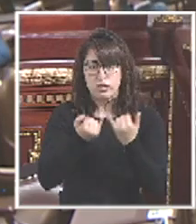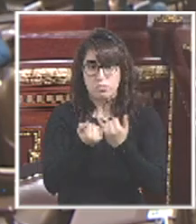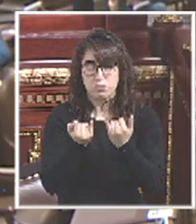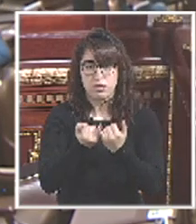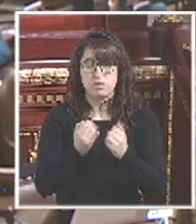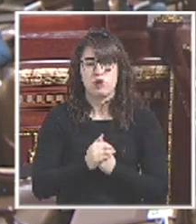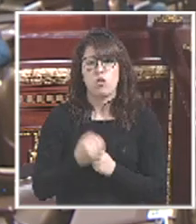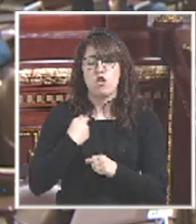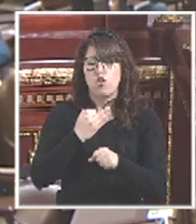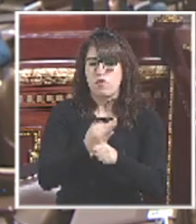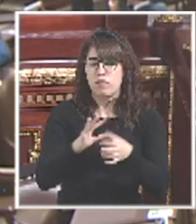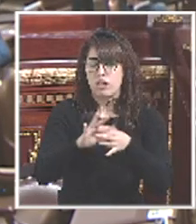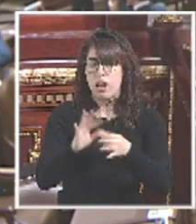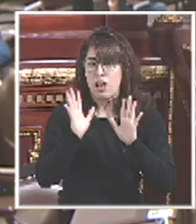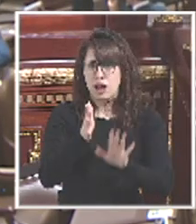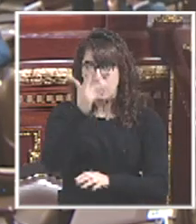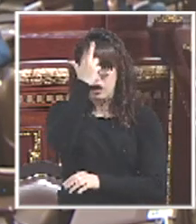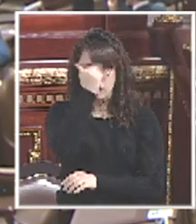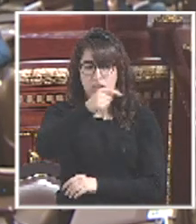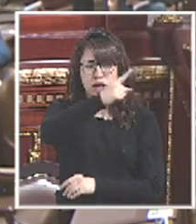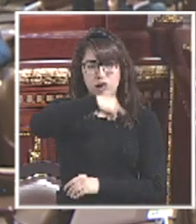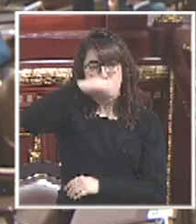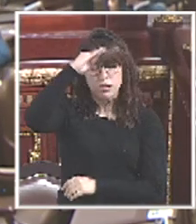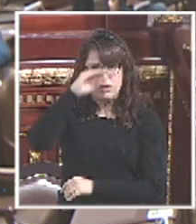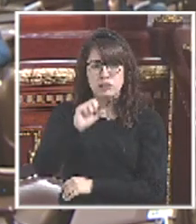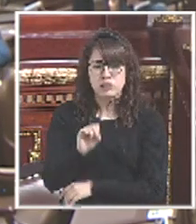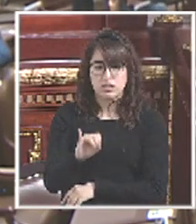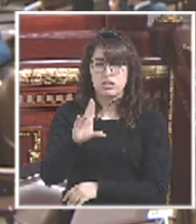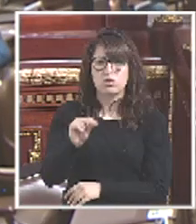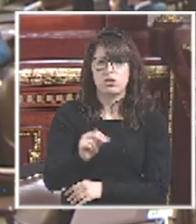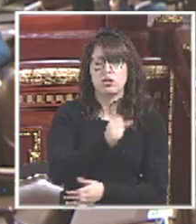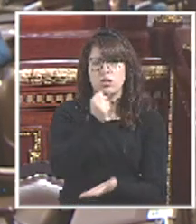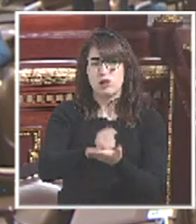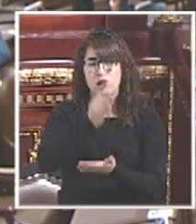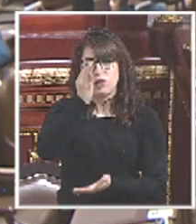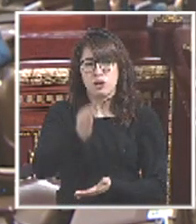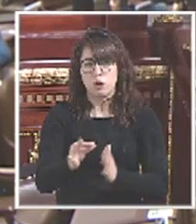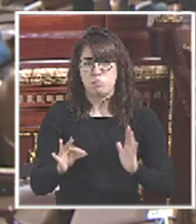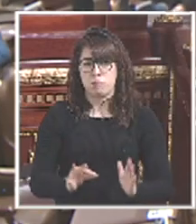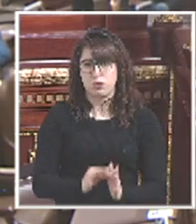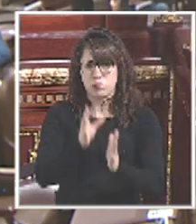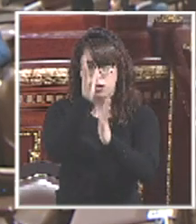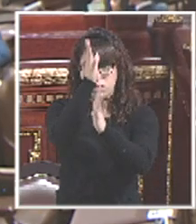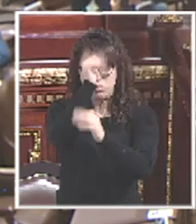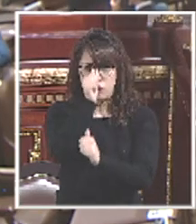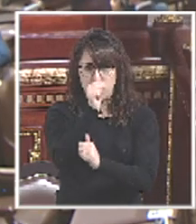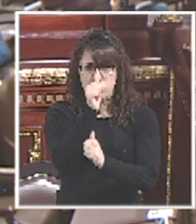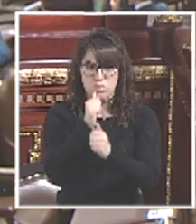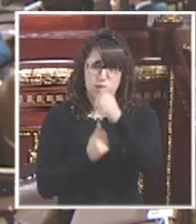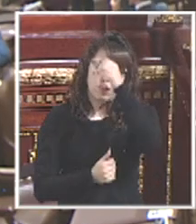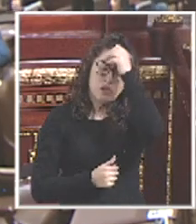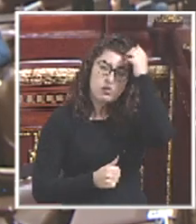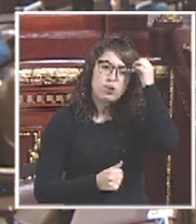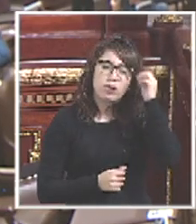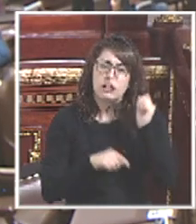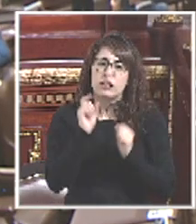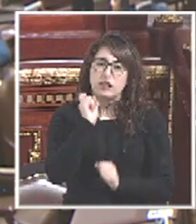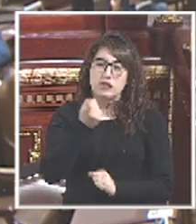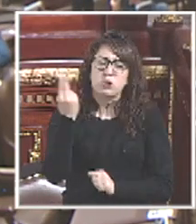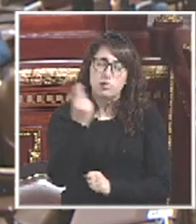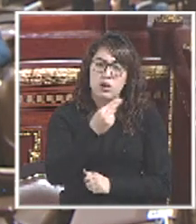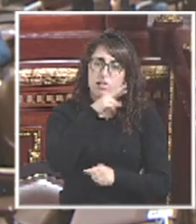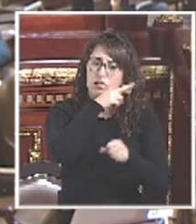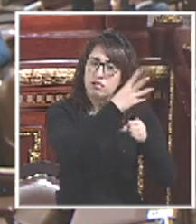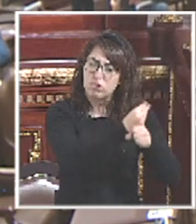y fundado, someto a consideración de esta soberanía la siguiente proposición con punto de acuerdo de urgente y